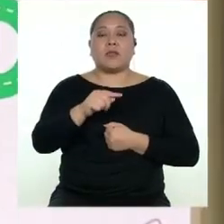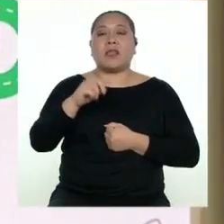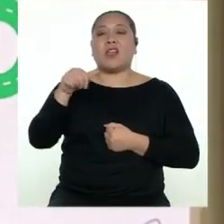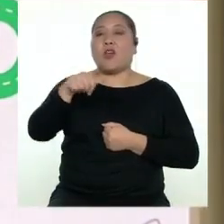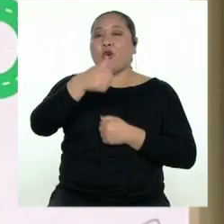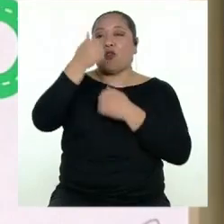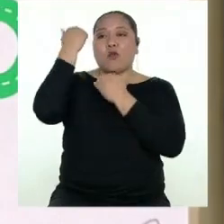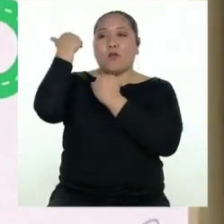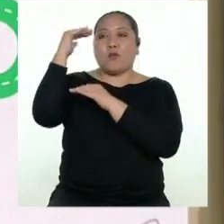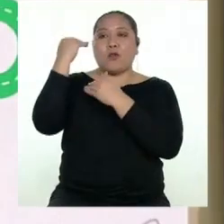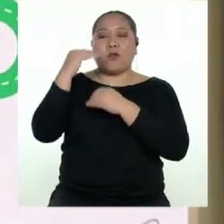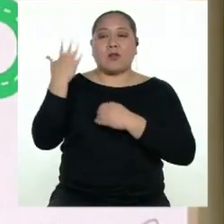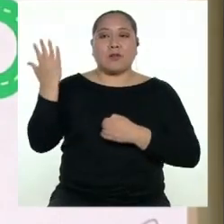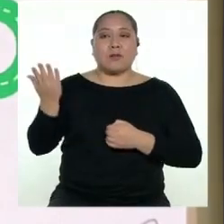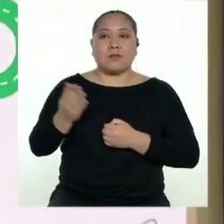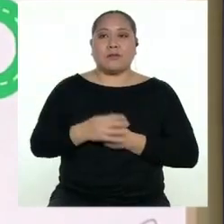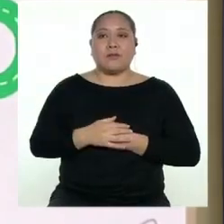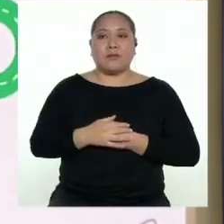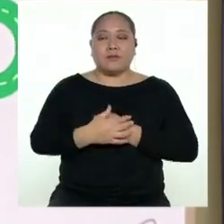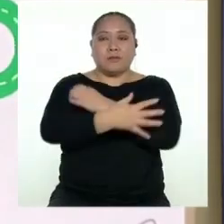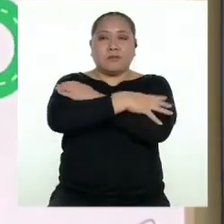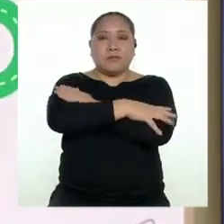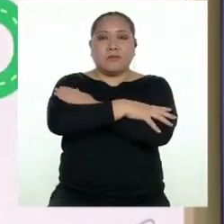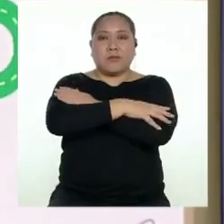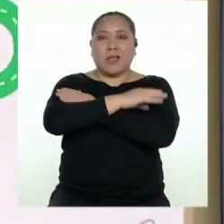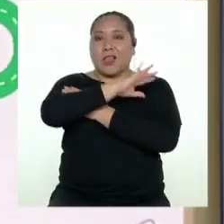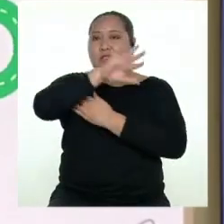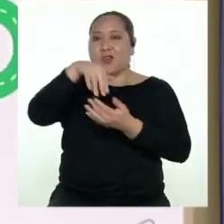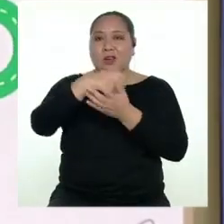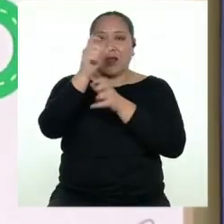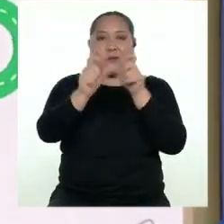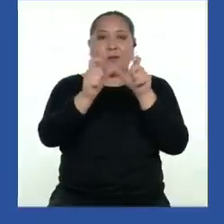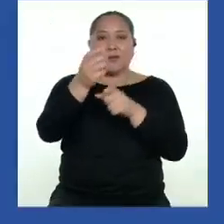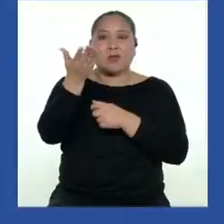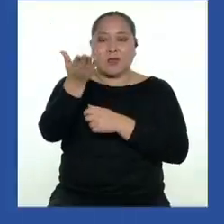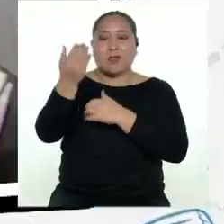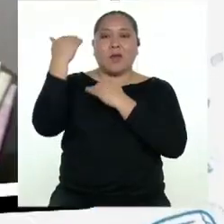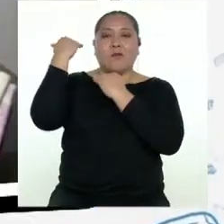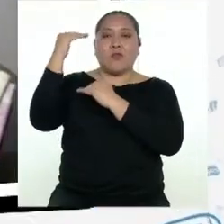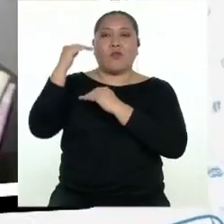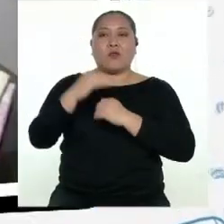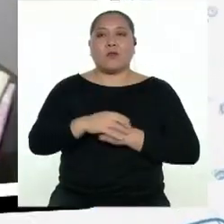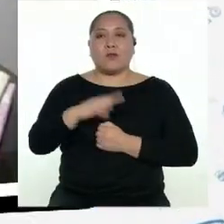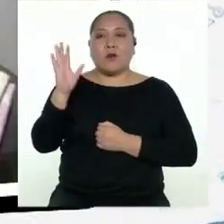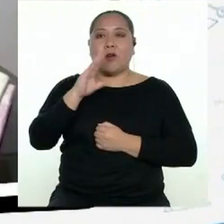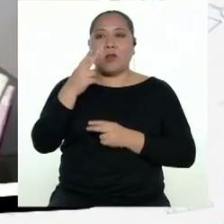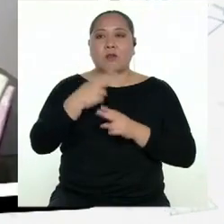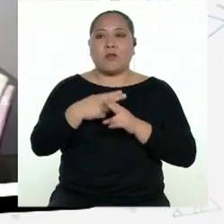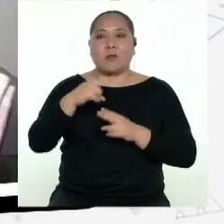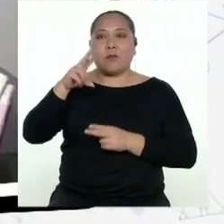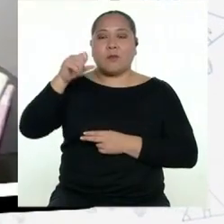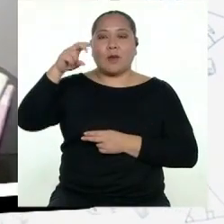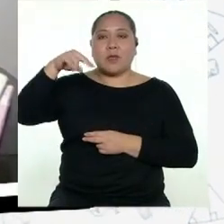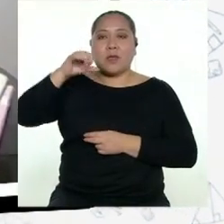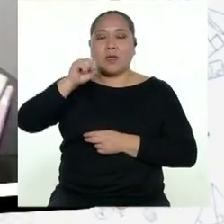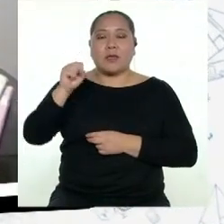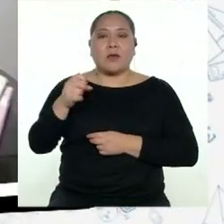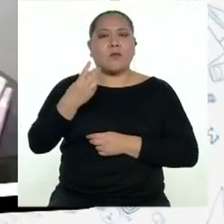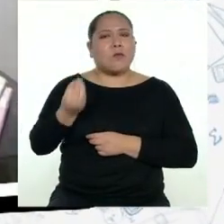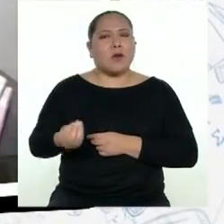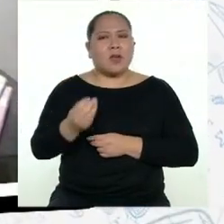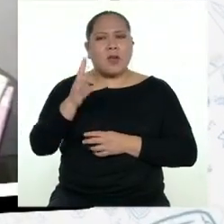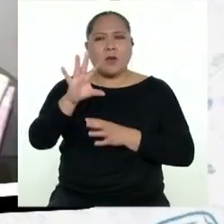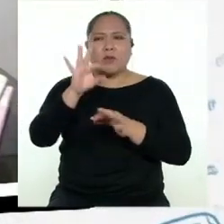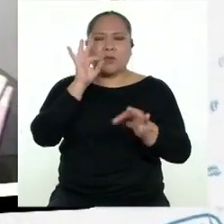Piura. ¡Bienvenida! Y un gran abrazo a todos nuestros amigos de la ciudad de Piura. Hola a todos, profesora. ¿Por qué hemos